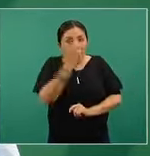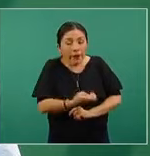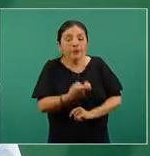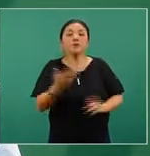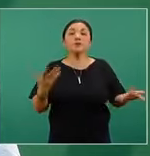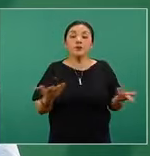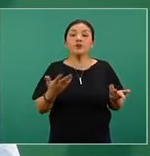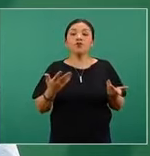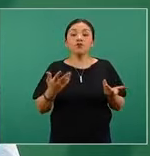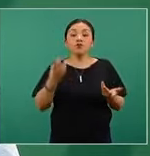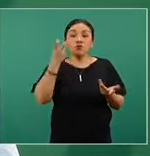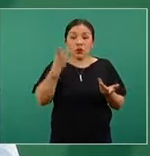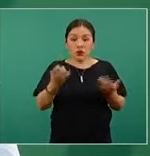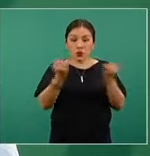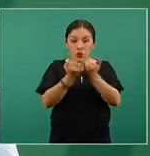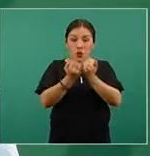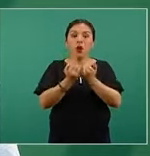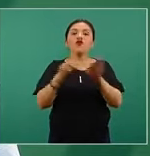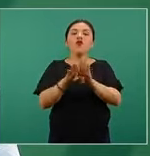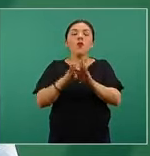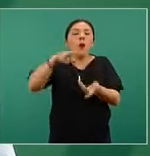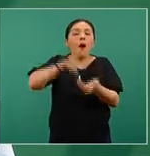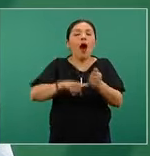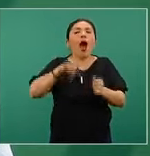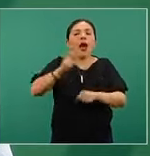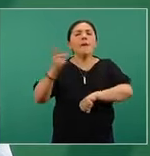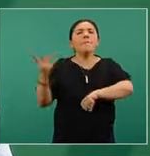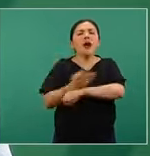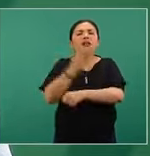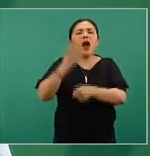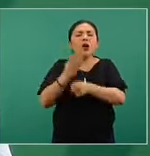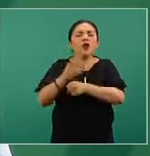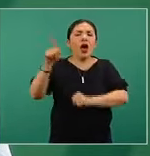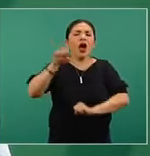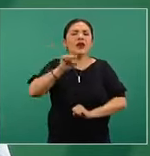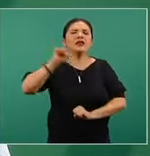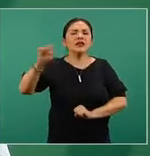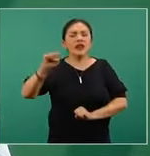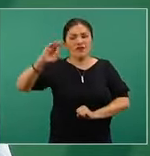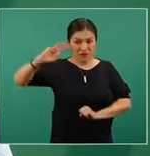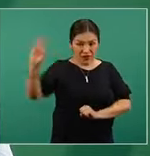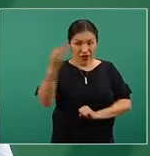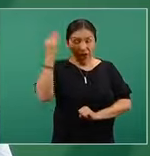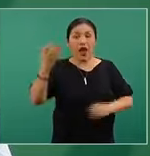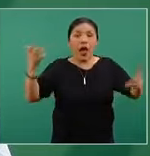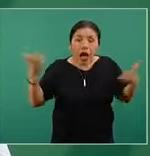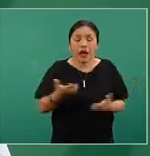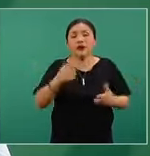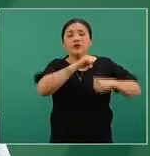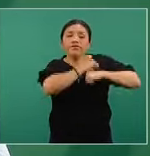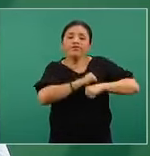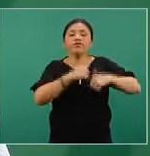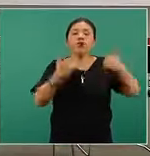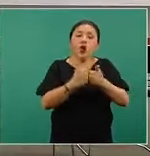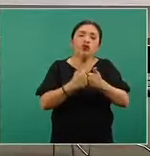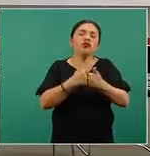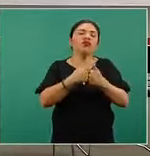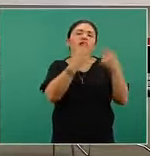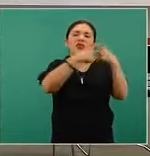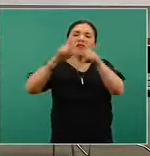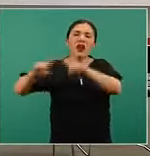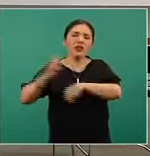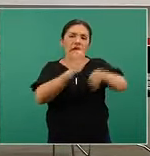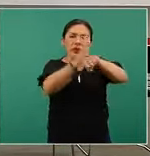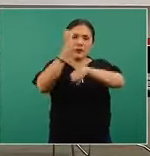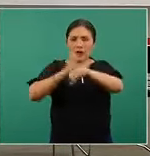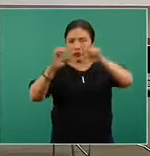obviamente que de alguna manera enmarca en el contexto de lo que actualmente la secretaría de salud federal también está realizando en el resto del